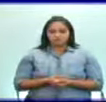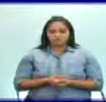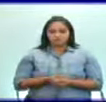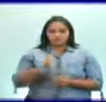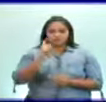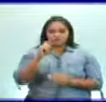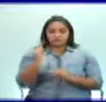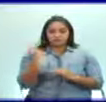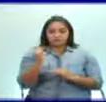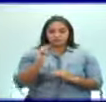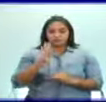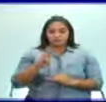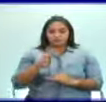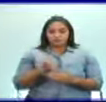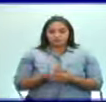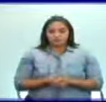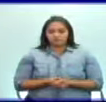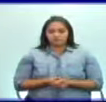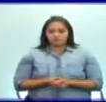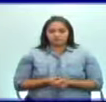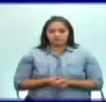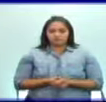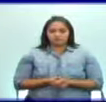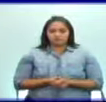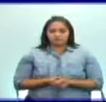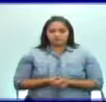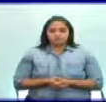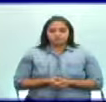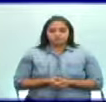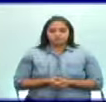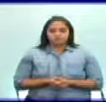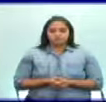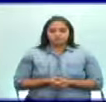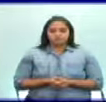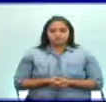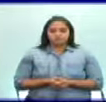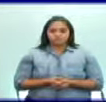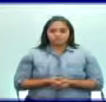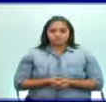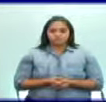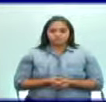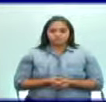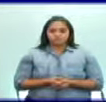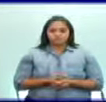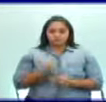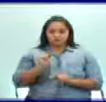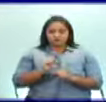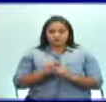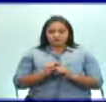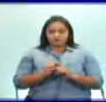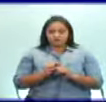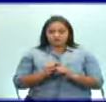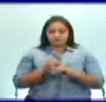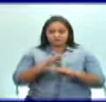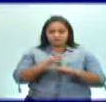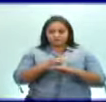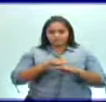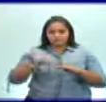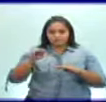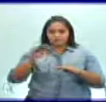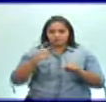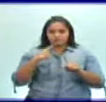valor es negativo, X menos 3, X menos 2, se va a desplazar hacia la derecha. En el caso que sea el exponente sumando, sería X más un